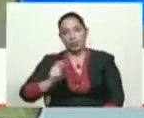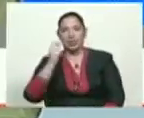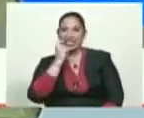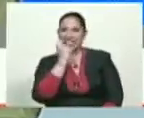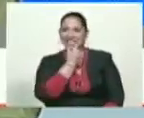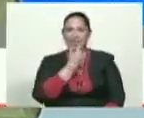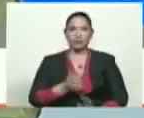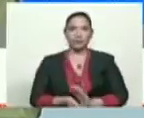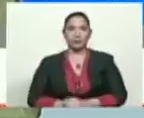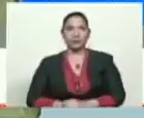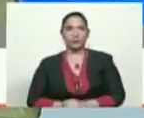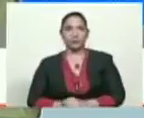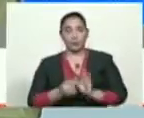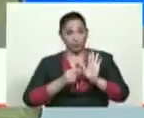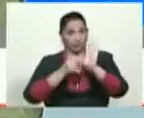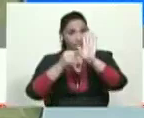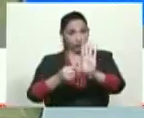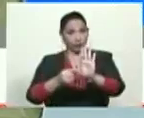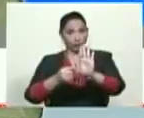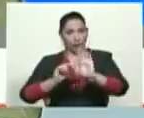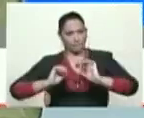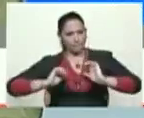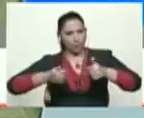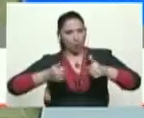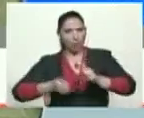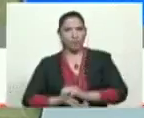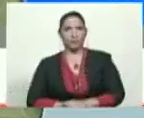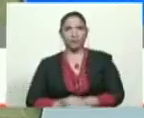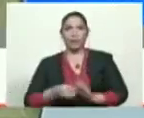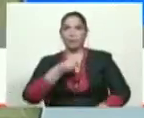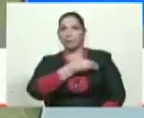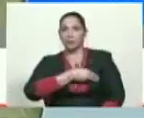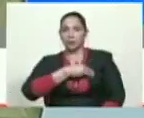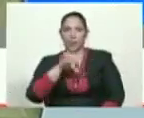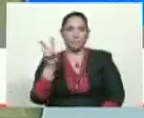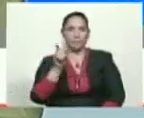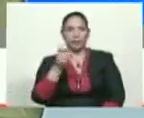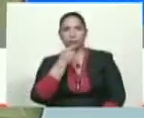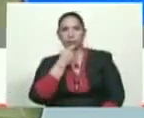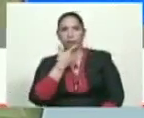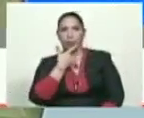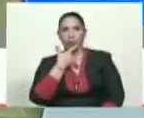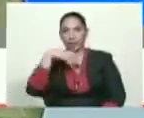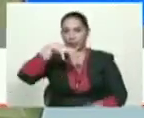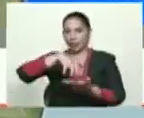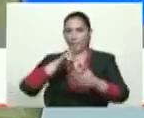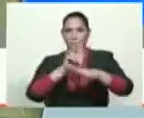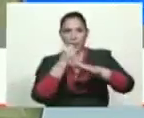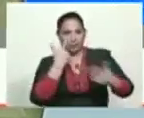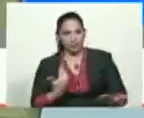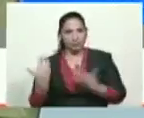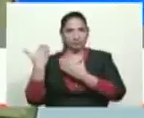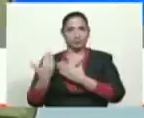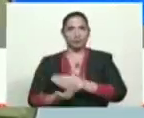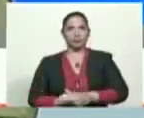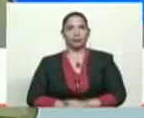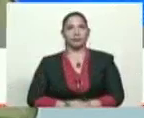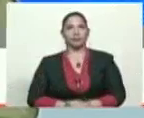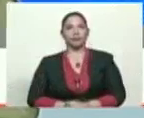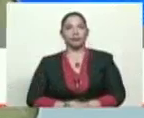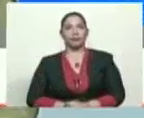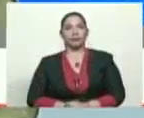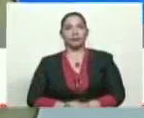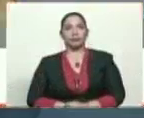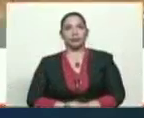para que nos muestren el arranque de la misión venezuela bella en el estado vargas adelante estado